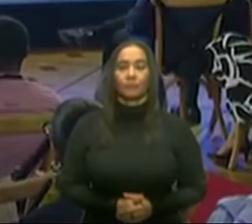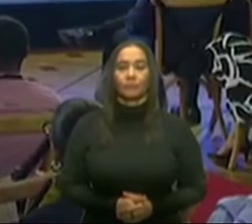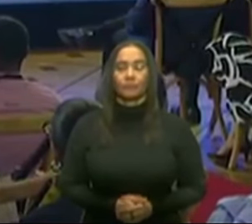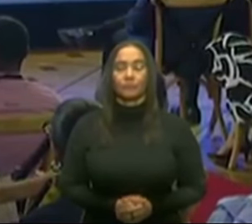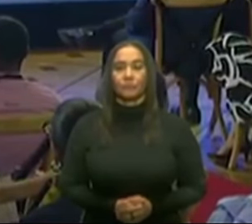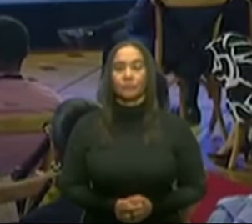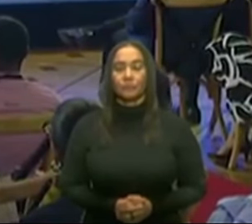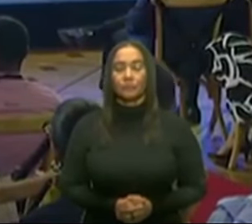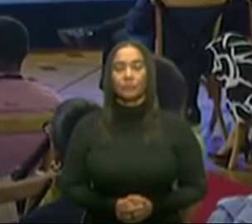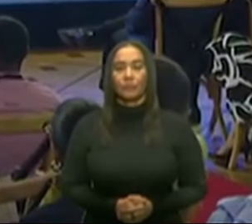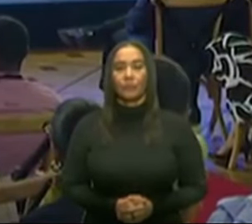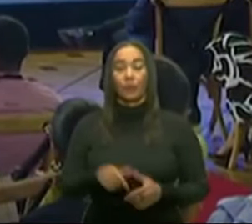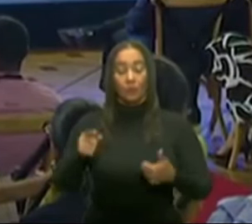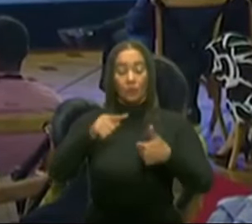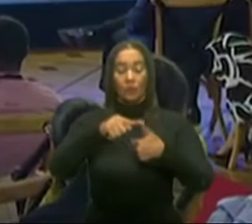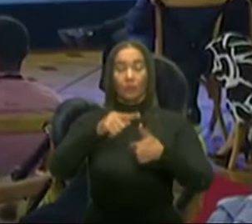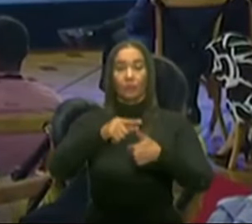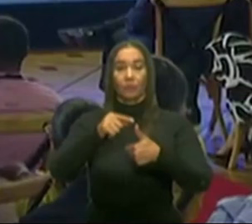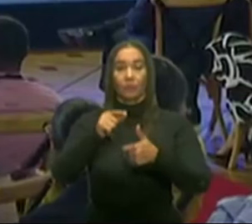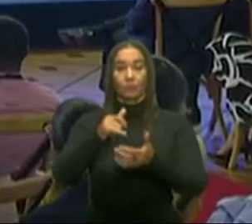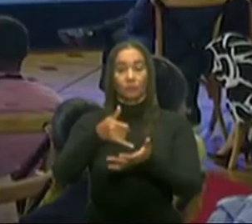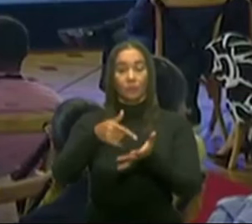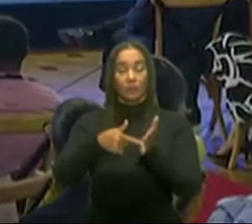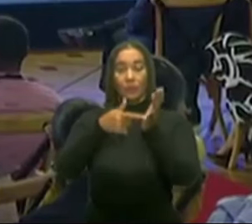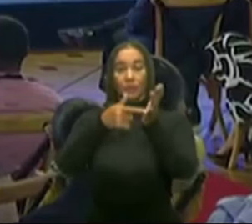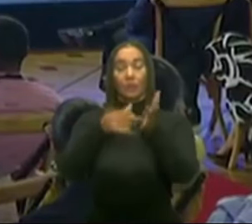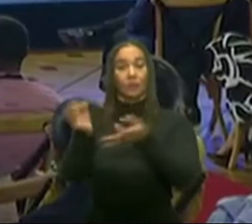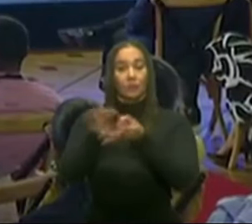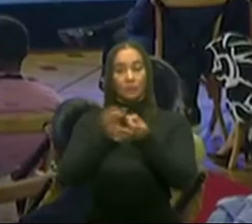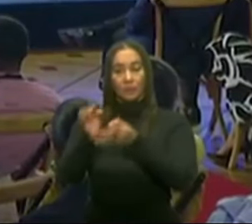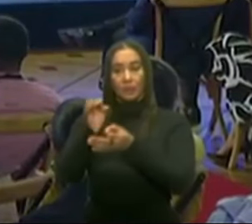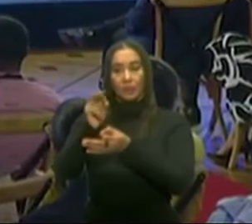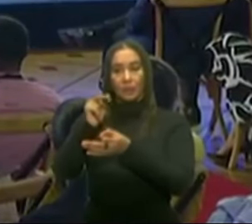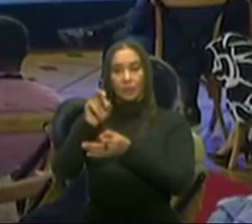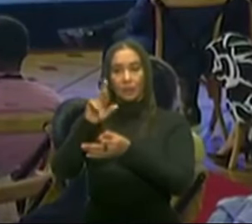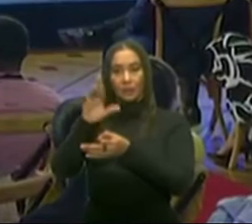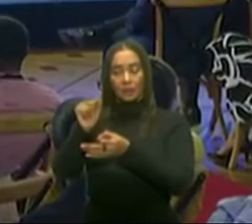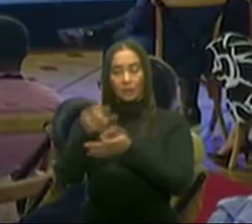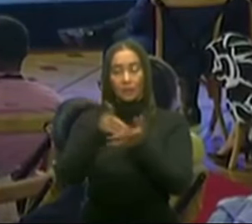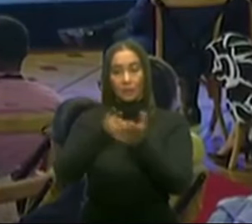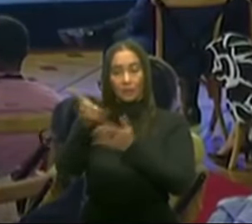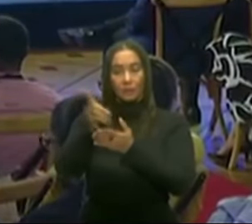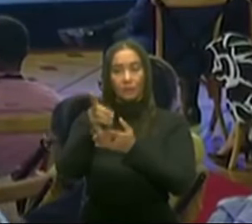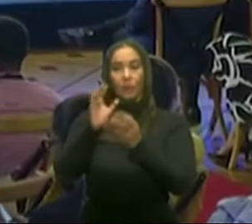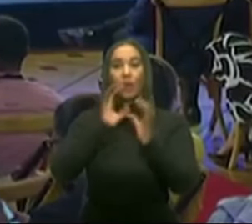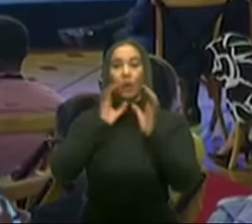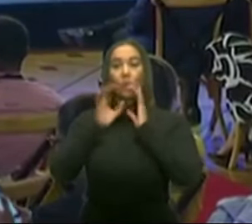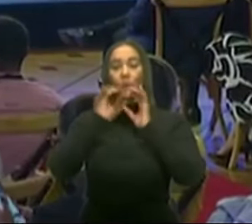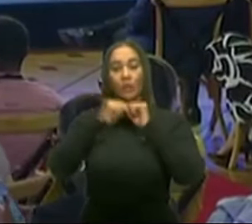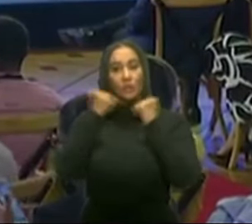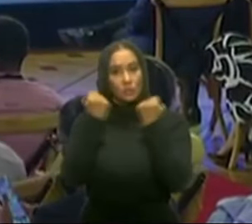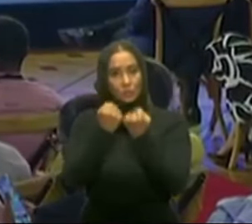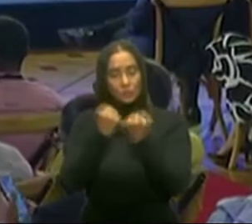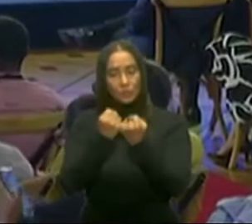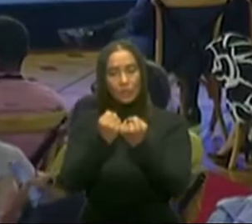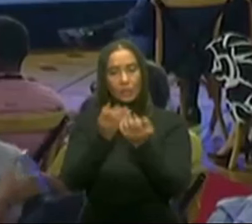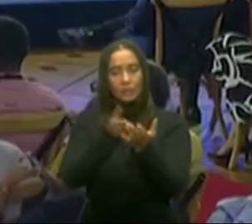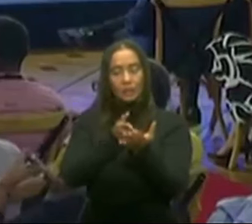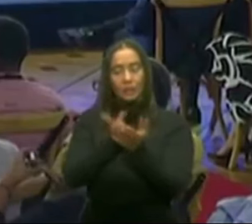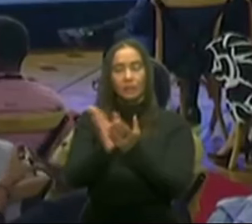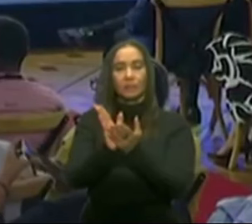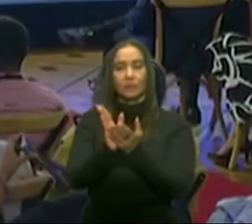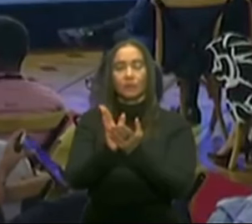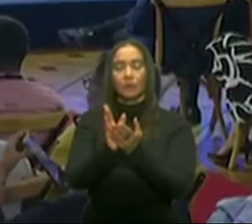Uno de los que podemos resaltar y que va a explicar mejor Nanfi, del derecho a la comunicación social, el acceso a las fuentes de información,